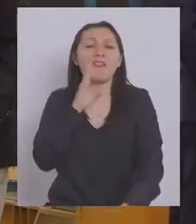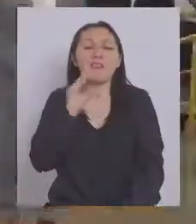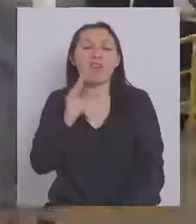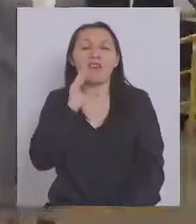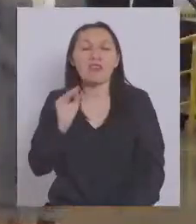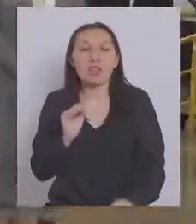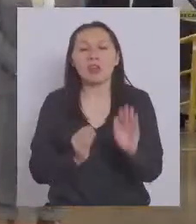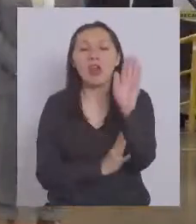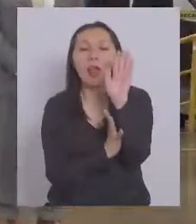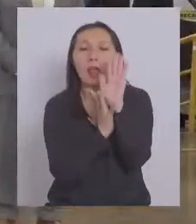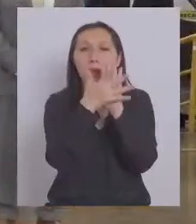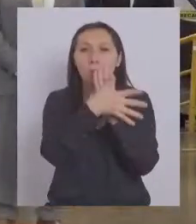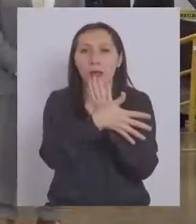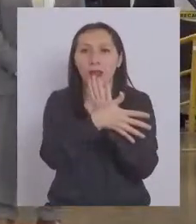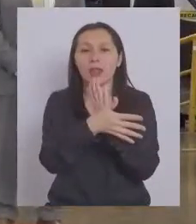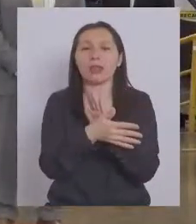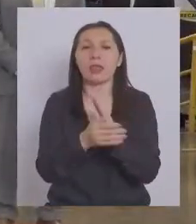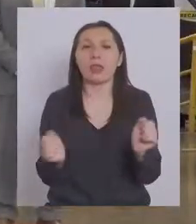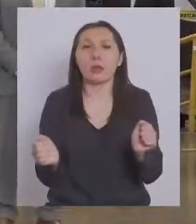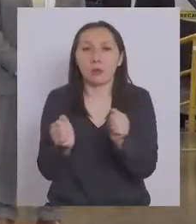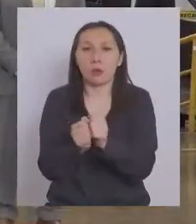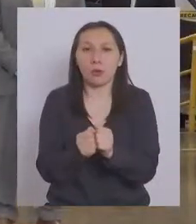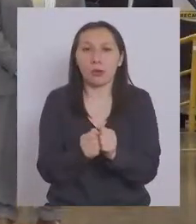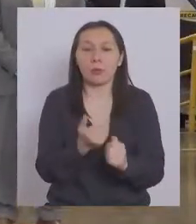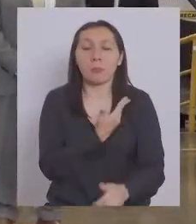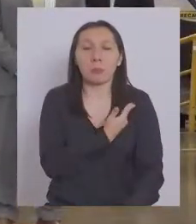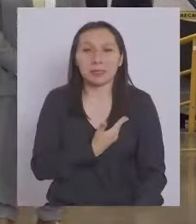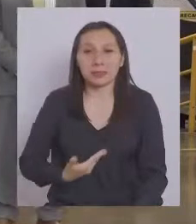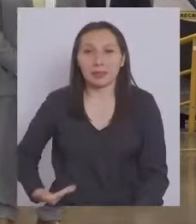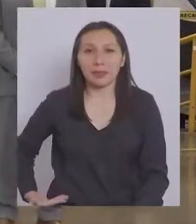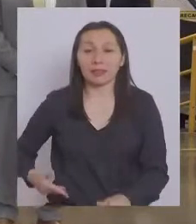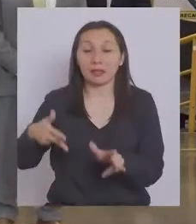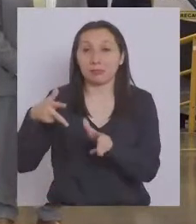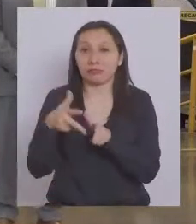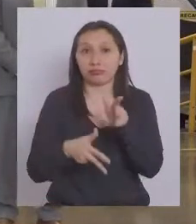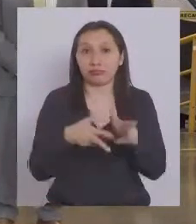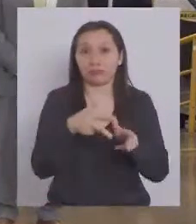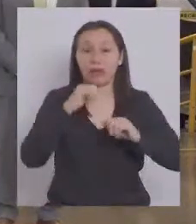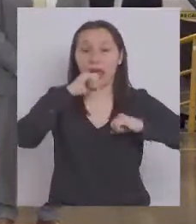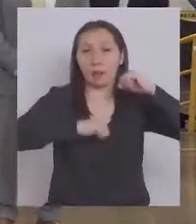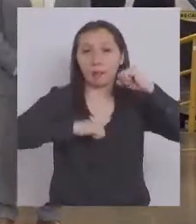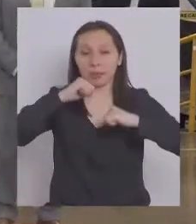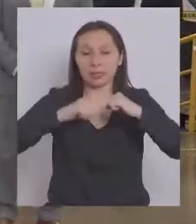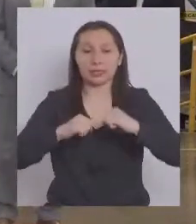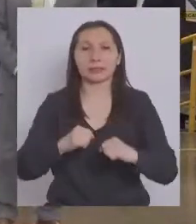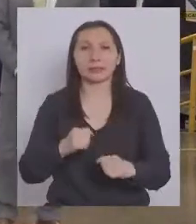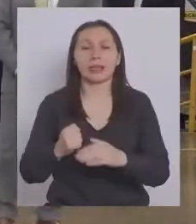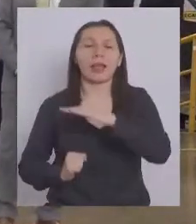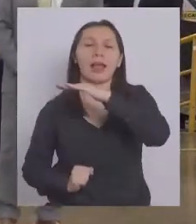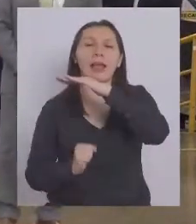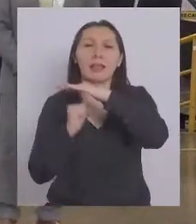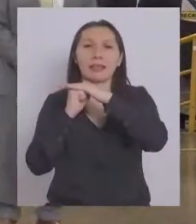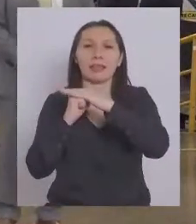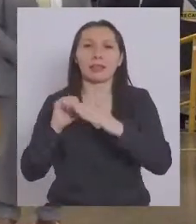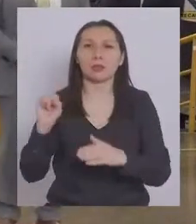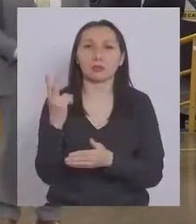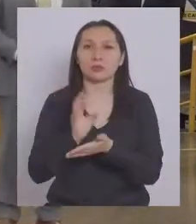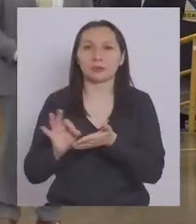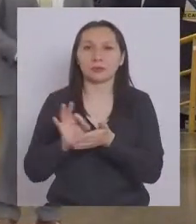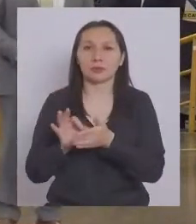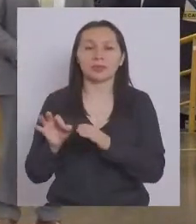Araucanía, con el presidente de Ferrocarriles de la empresa, el gerente, el